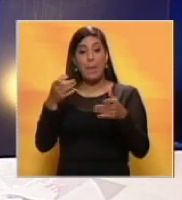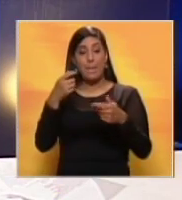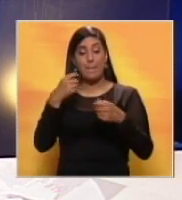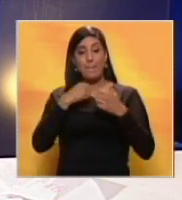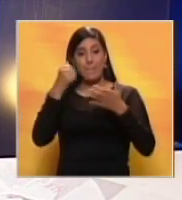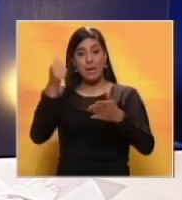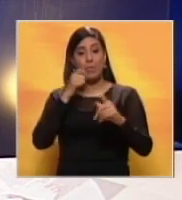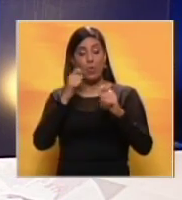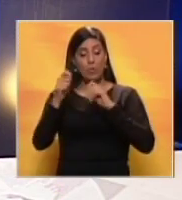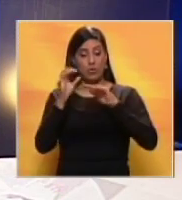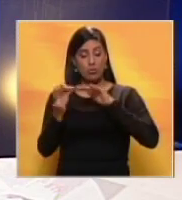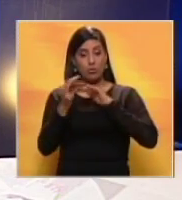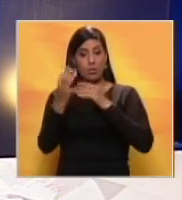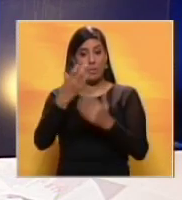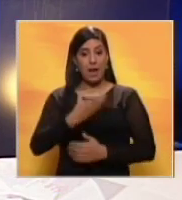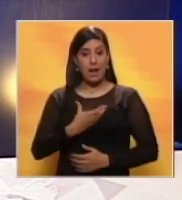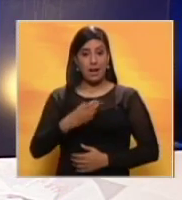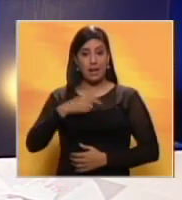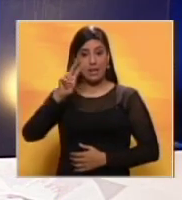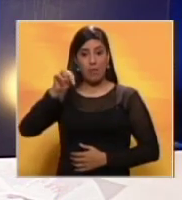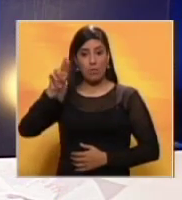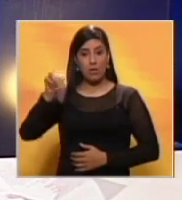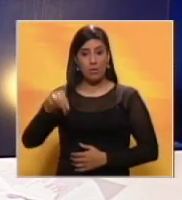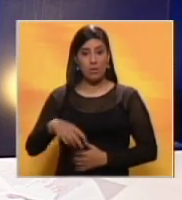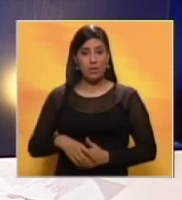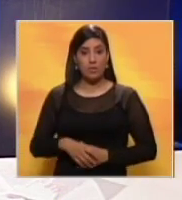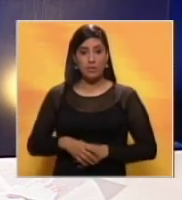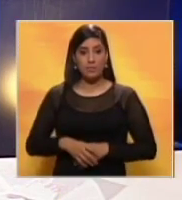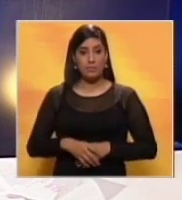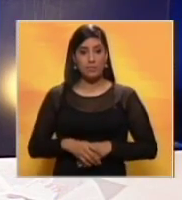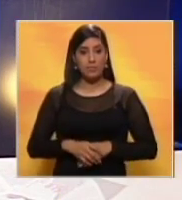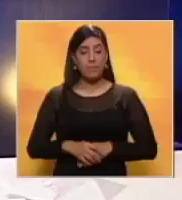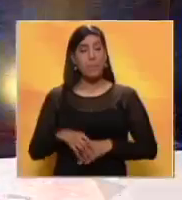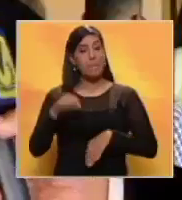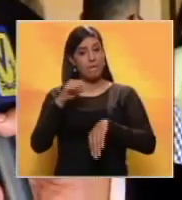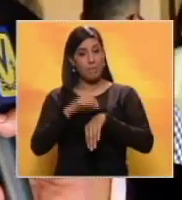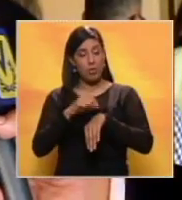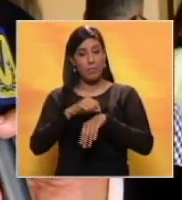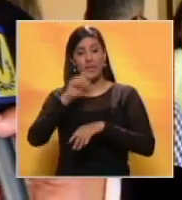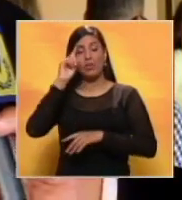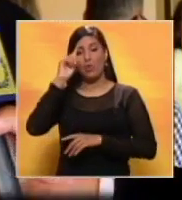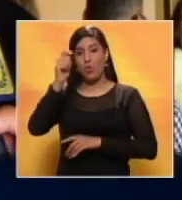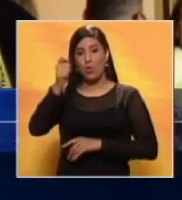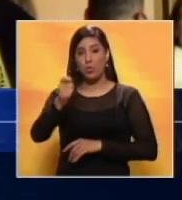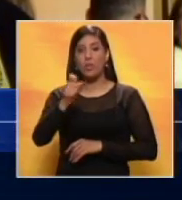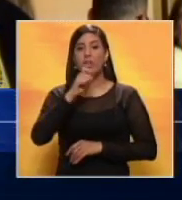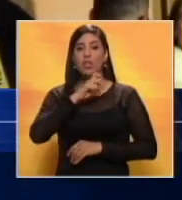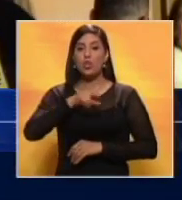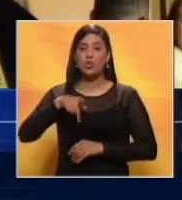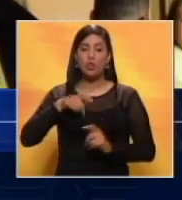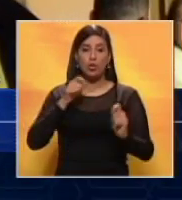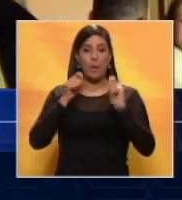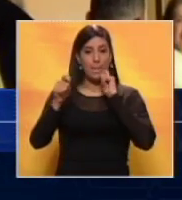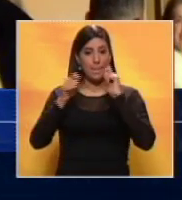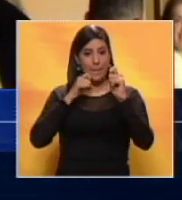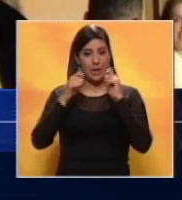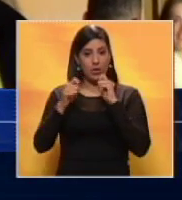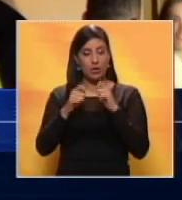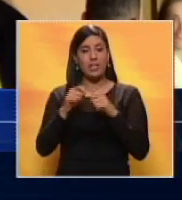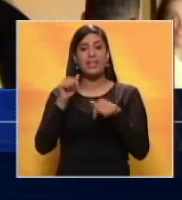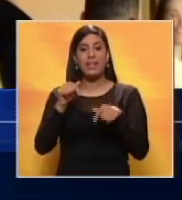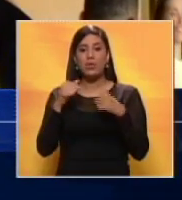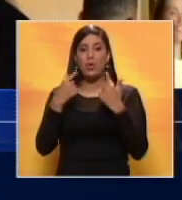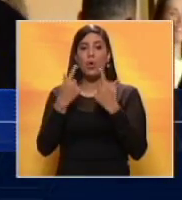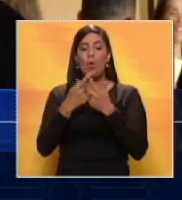premio municipal de periodismo de la alcaldía de Naguanagua. El momento para reconocer a nuestros periodistas,